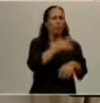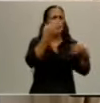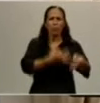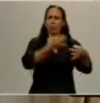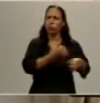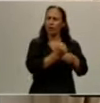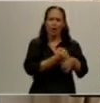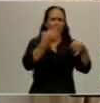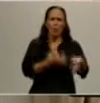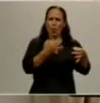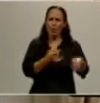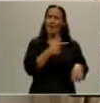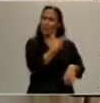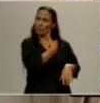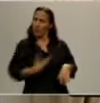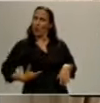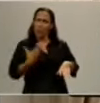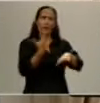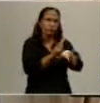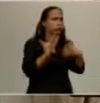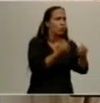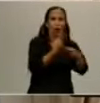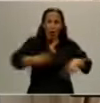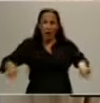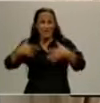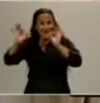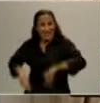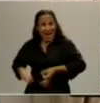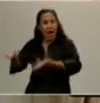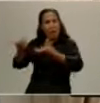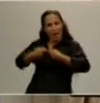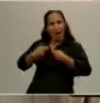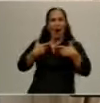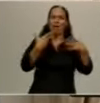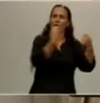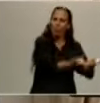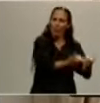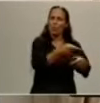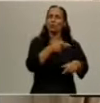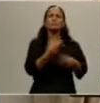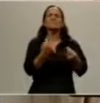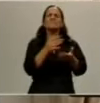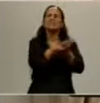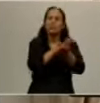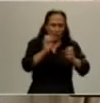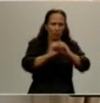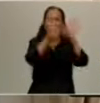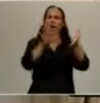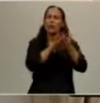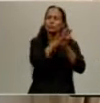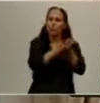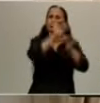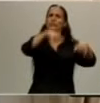gobierno acompañamos todos los elementos que habían llegado a nosotros, porque esto pudo esclarecerse a partir de una persona